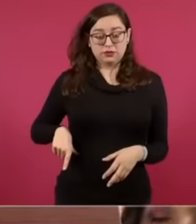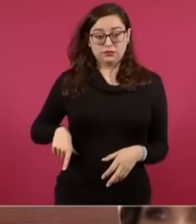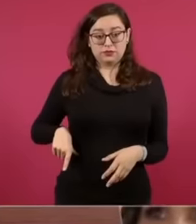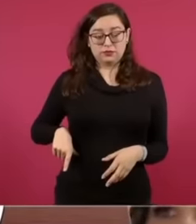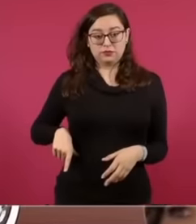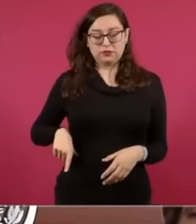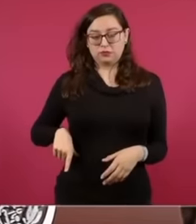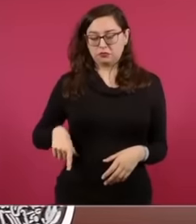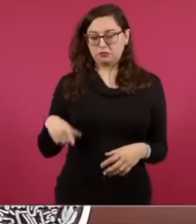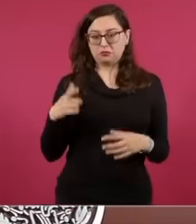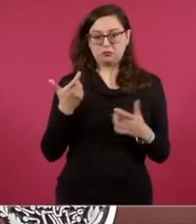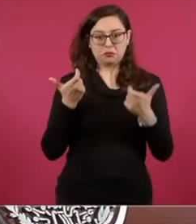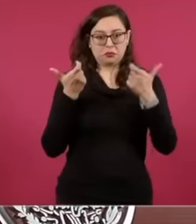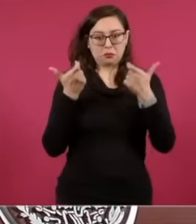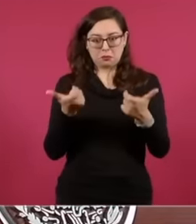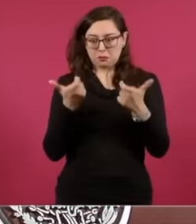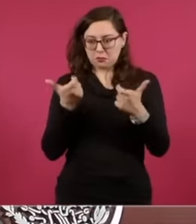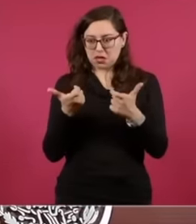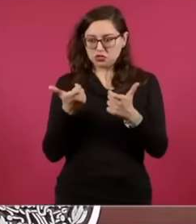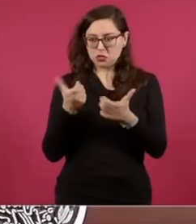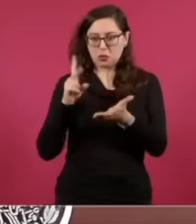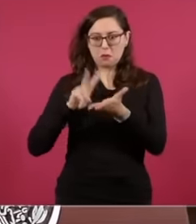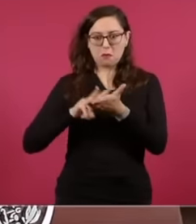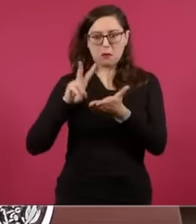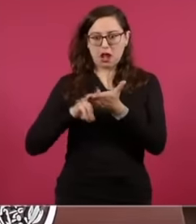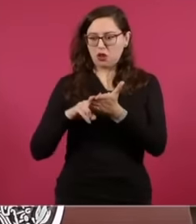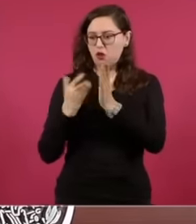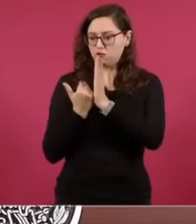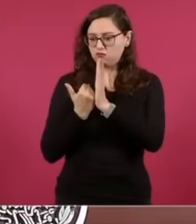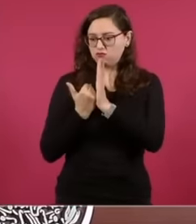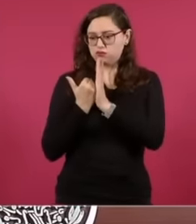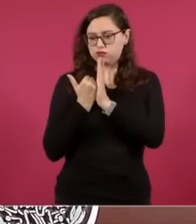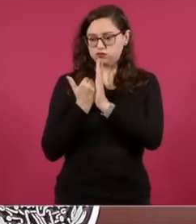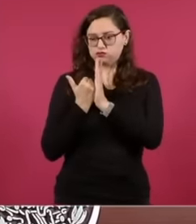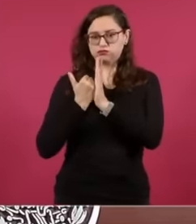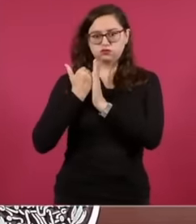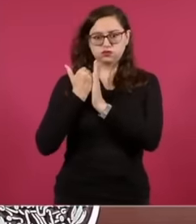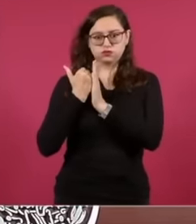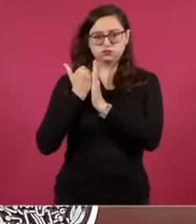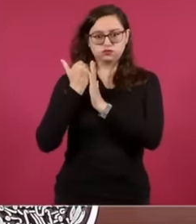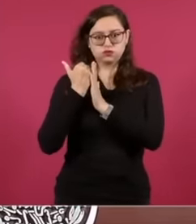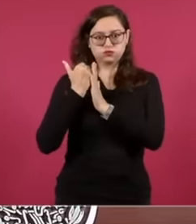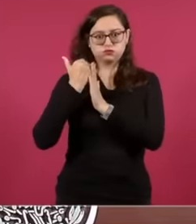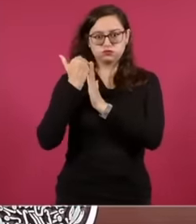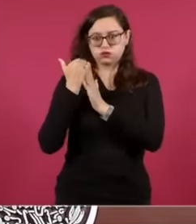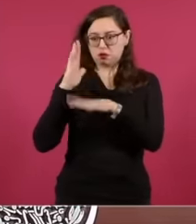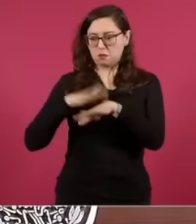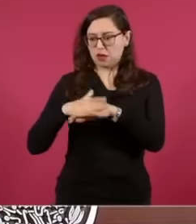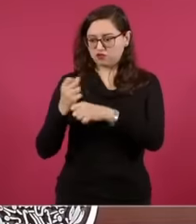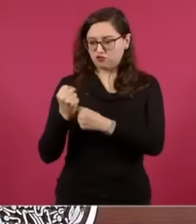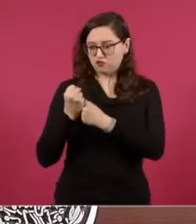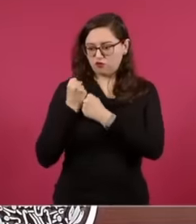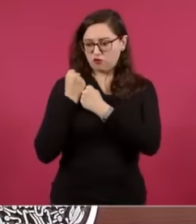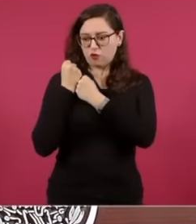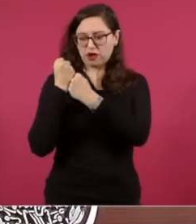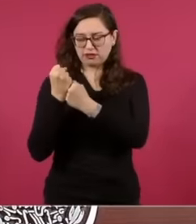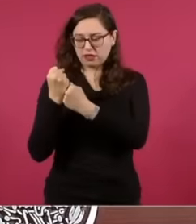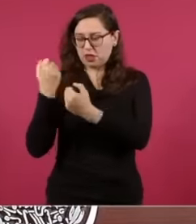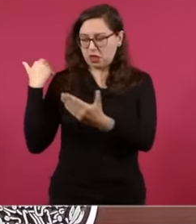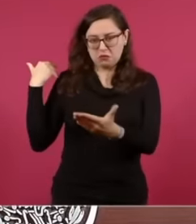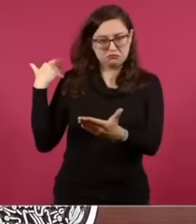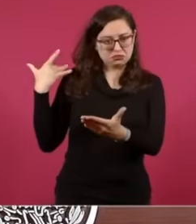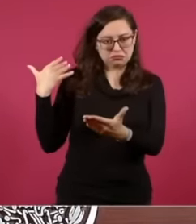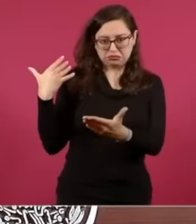el peso se ha apreciado, se fortaleció el peso.